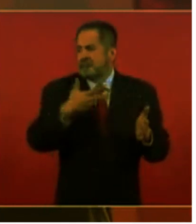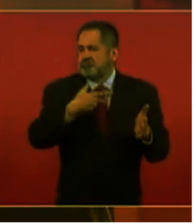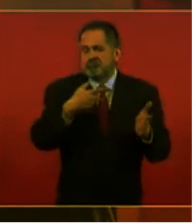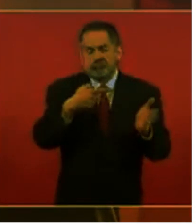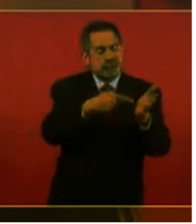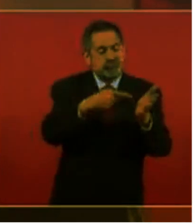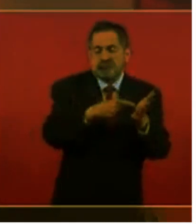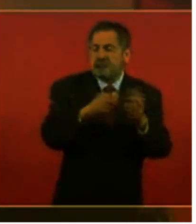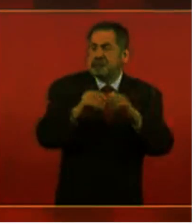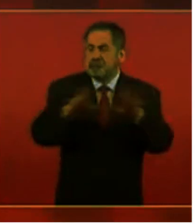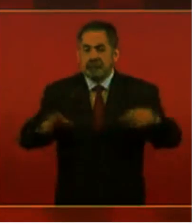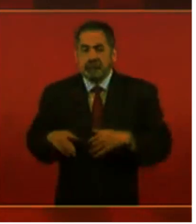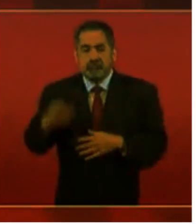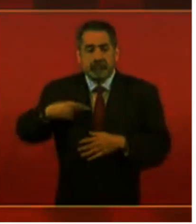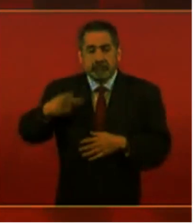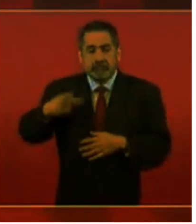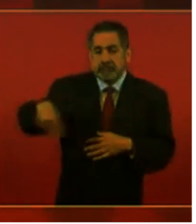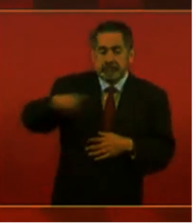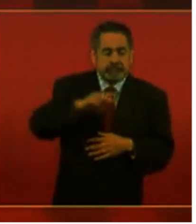porque esto ayuda mucho